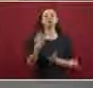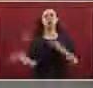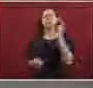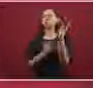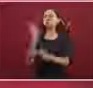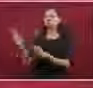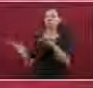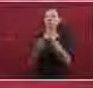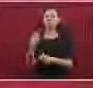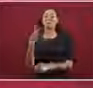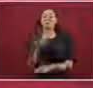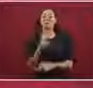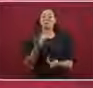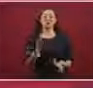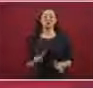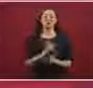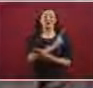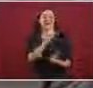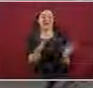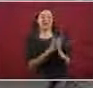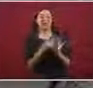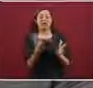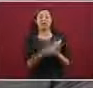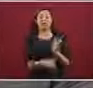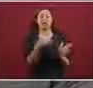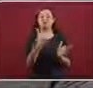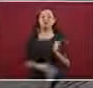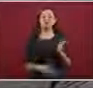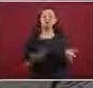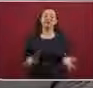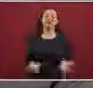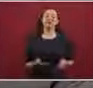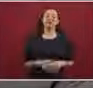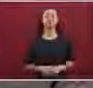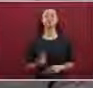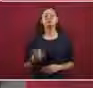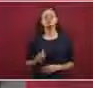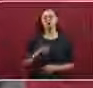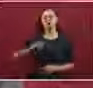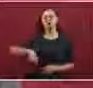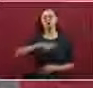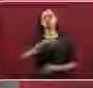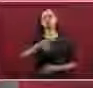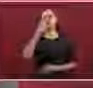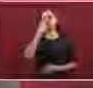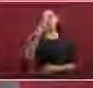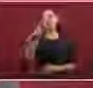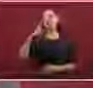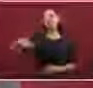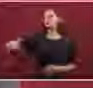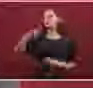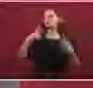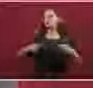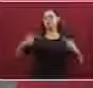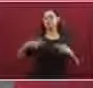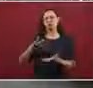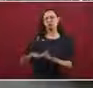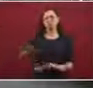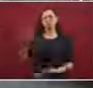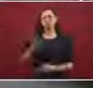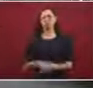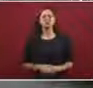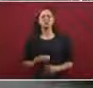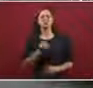el fundamento legal necesario, pero pues sí hemos respetado la voluntad de los ciudadanos. Nunca un presidente